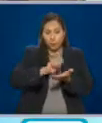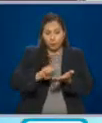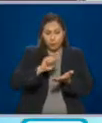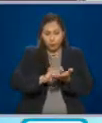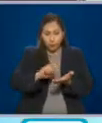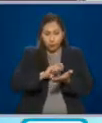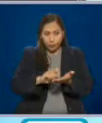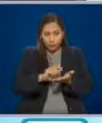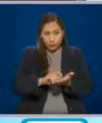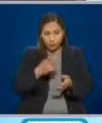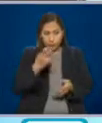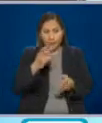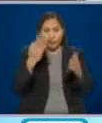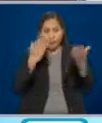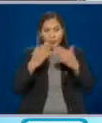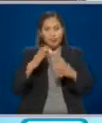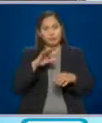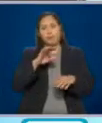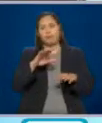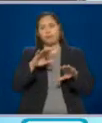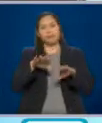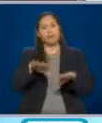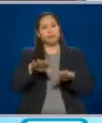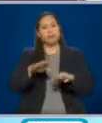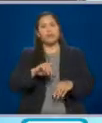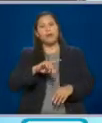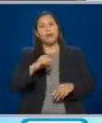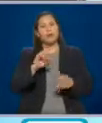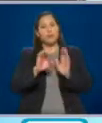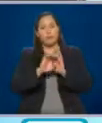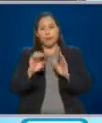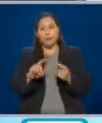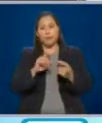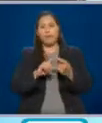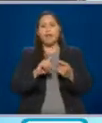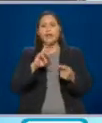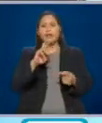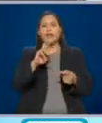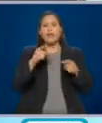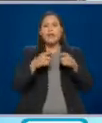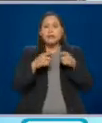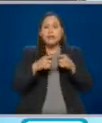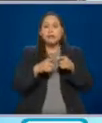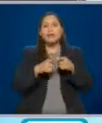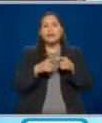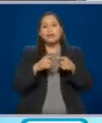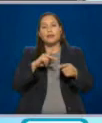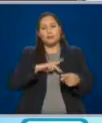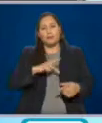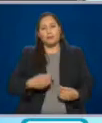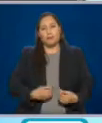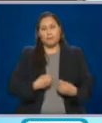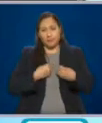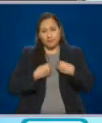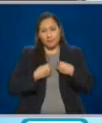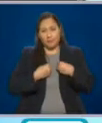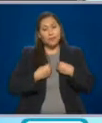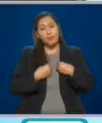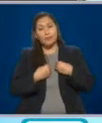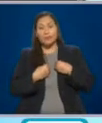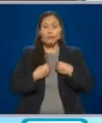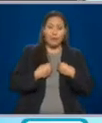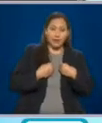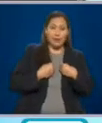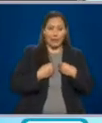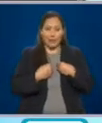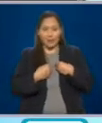tuvo éxitos impresionantes, ¿no? Uno fue En un rincón del alma. Rincón del alma.